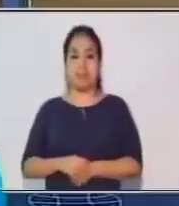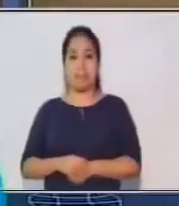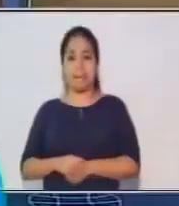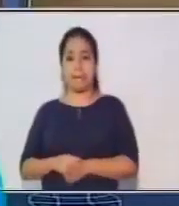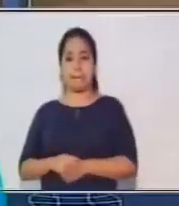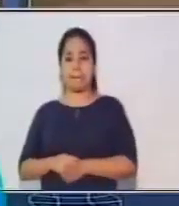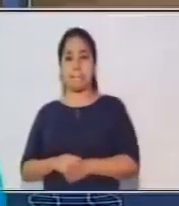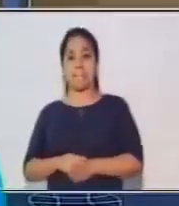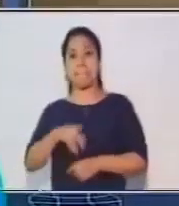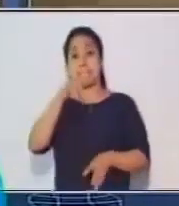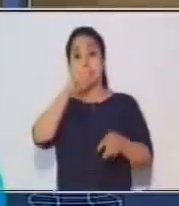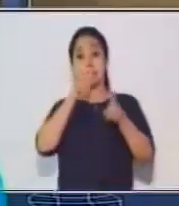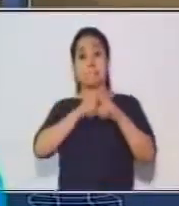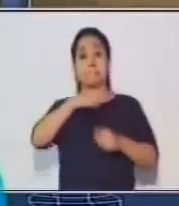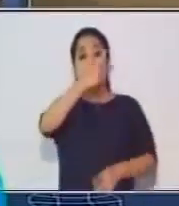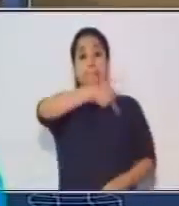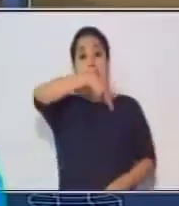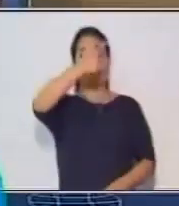El quetzal